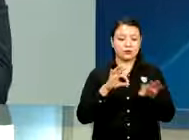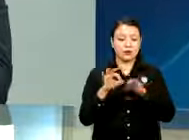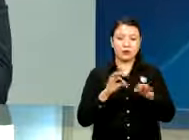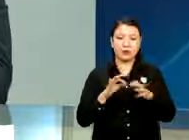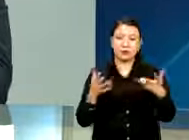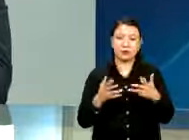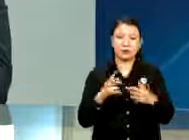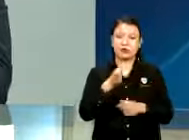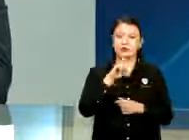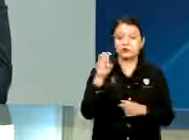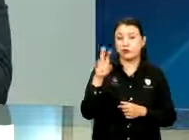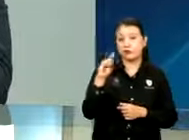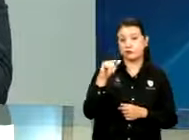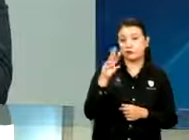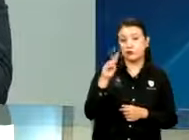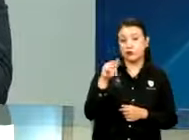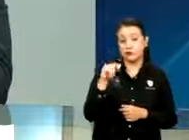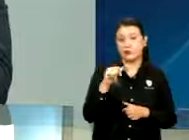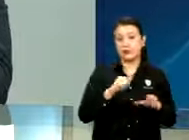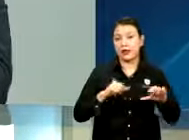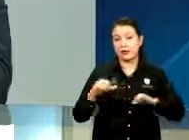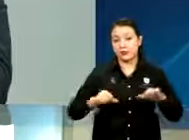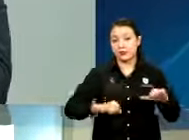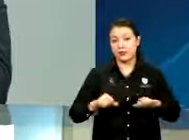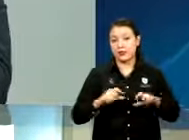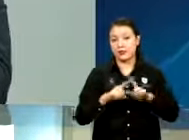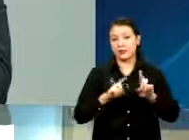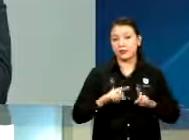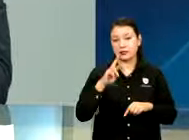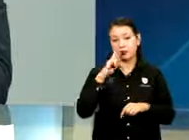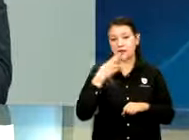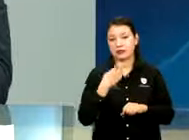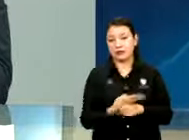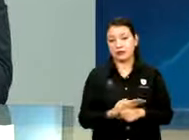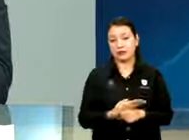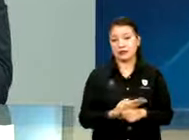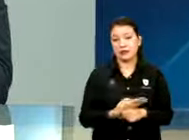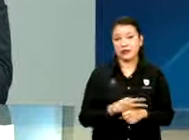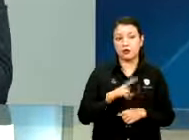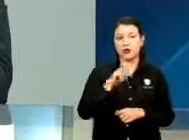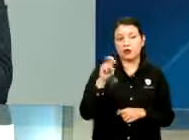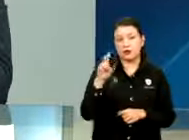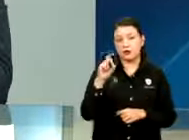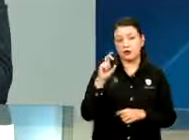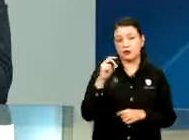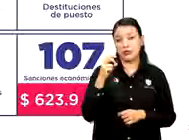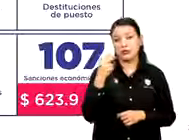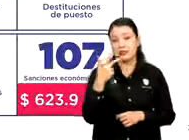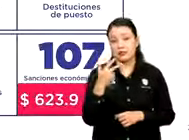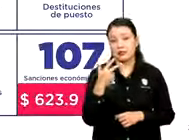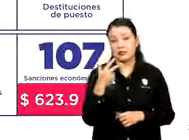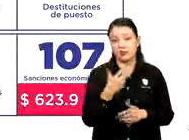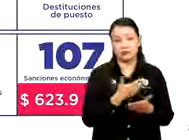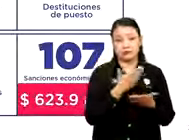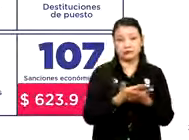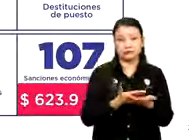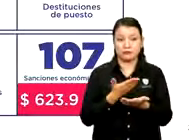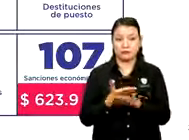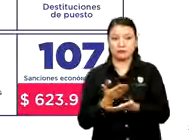290 procedimientos administrativos de responsabilidades 238 de estos procedimientos fuera